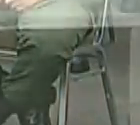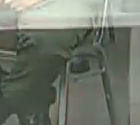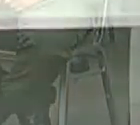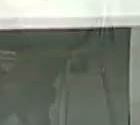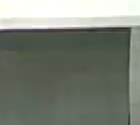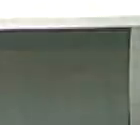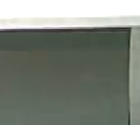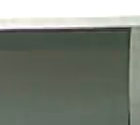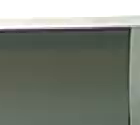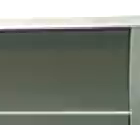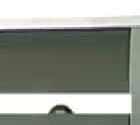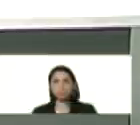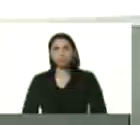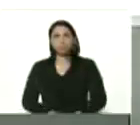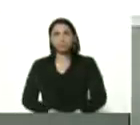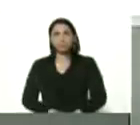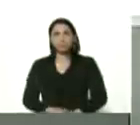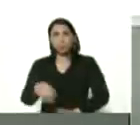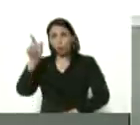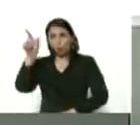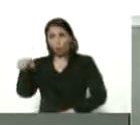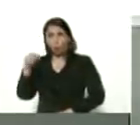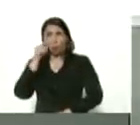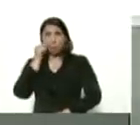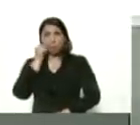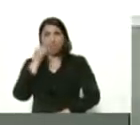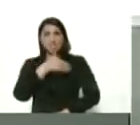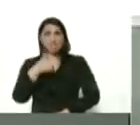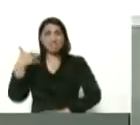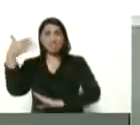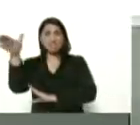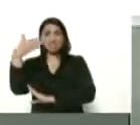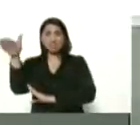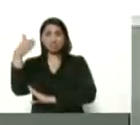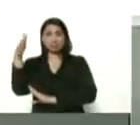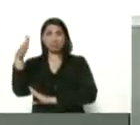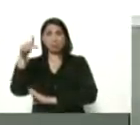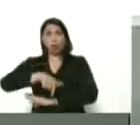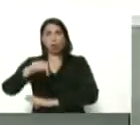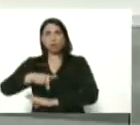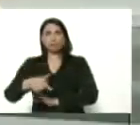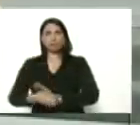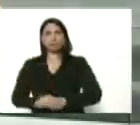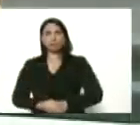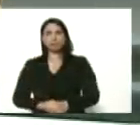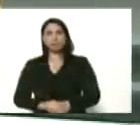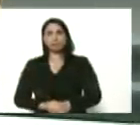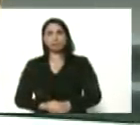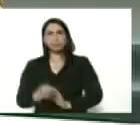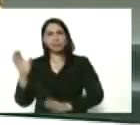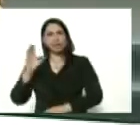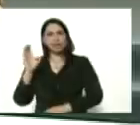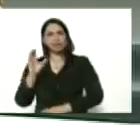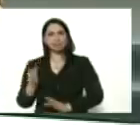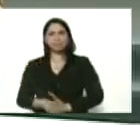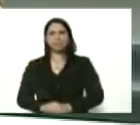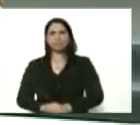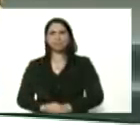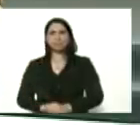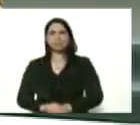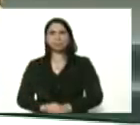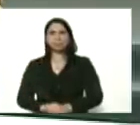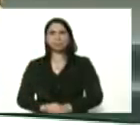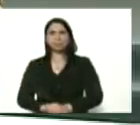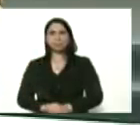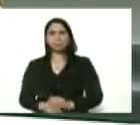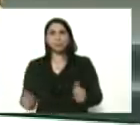Mike Pompeo quería izar su bandera hoy en Caracas